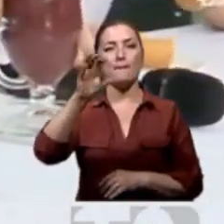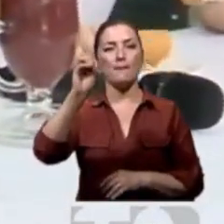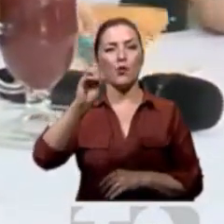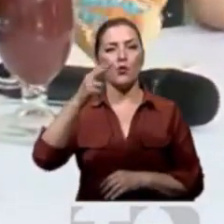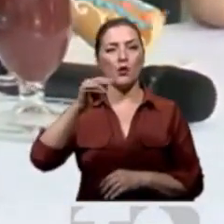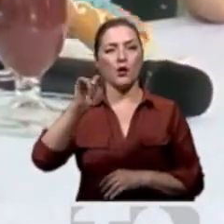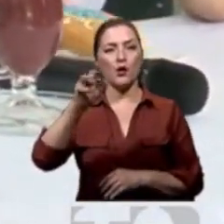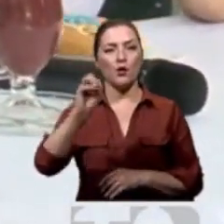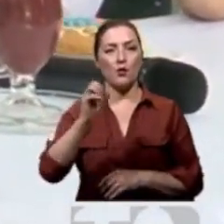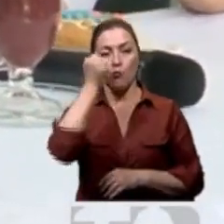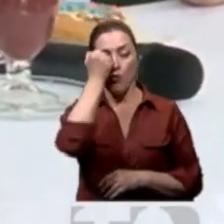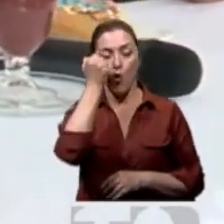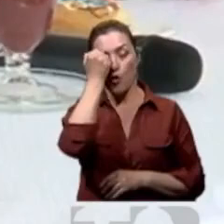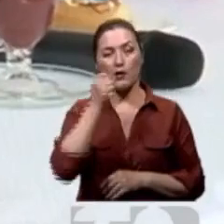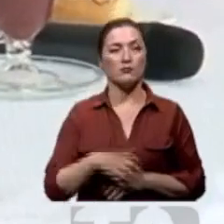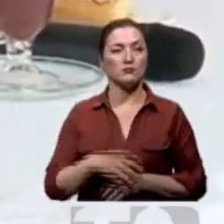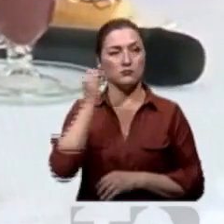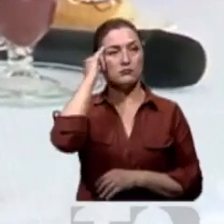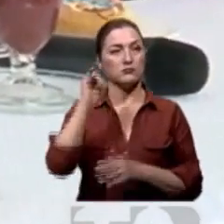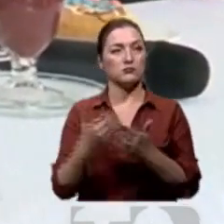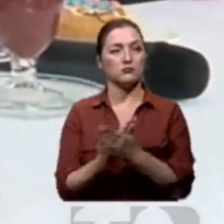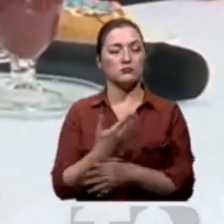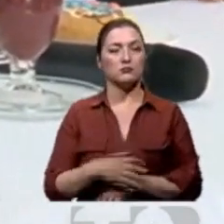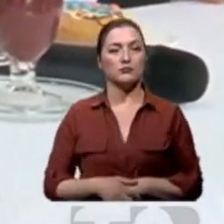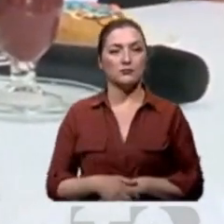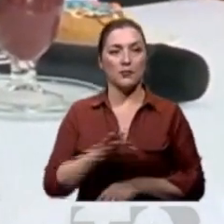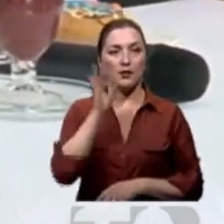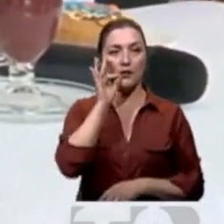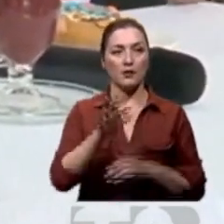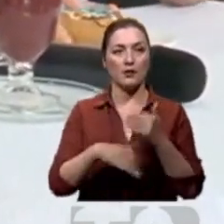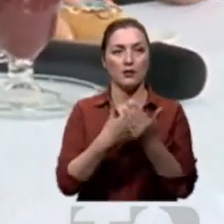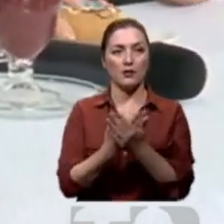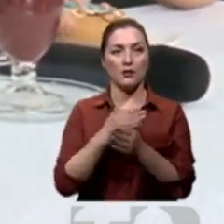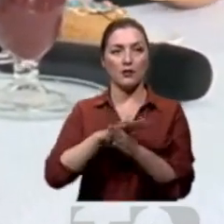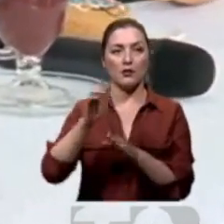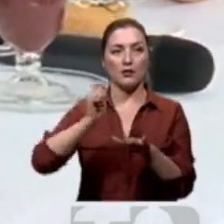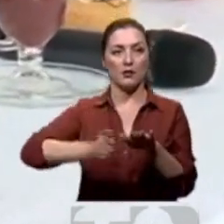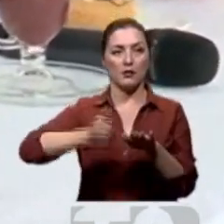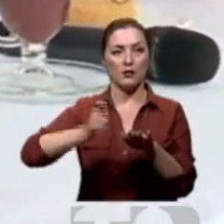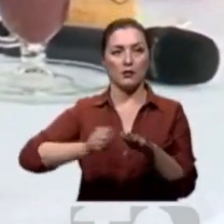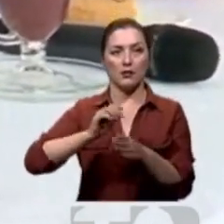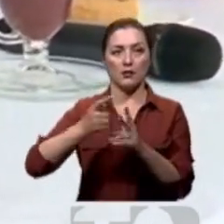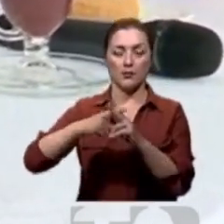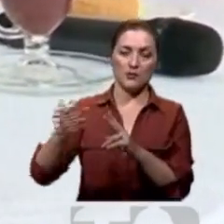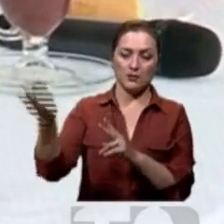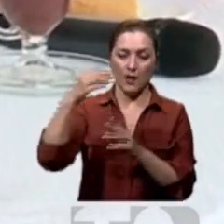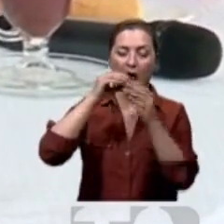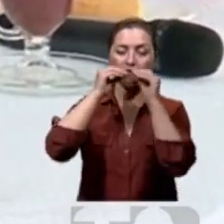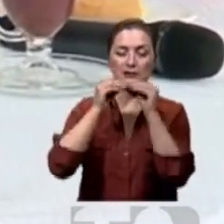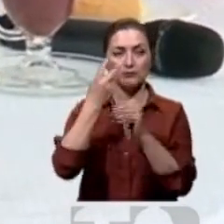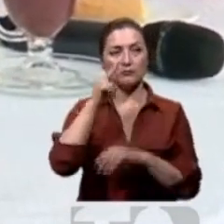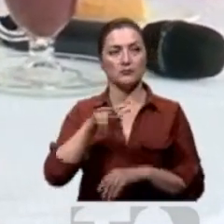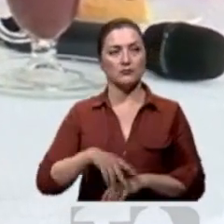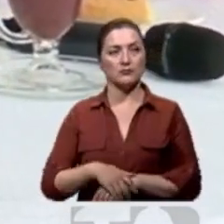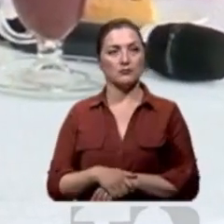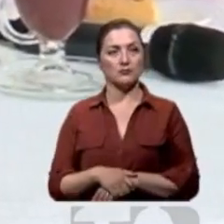piña. Es algo novedoso que tenemos, algo innovador que estamos implementando. ¡Qué delicia! Invitamos a nuestros jueces a empezar ya también con la degustación. Ustedes los ven.